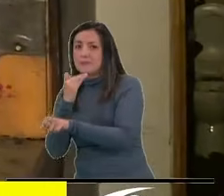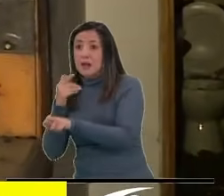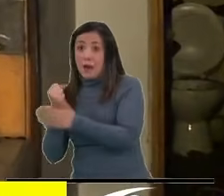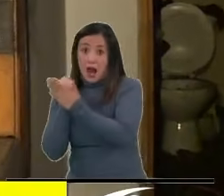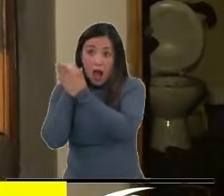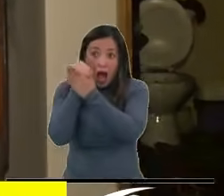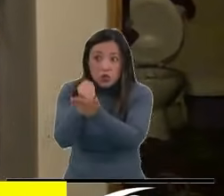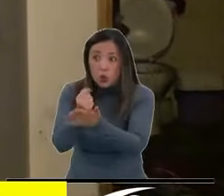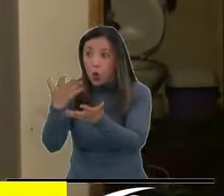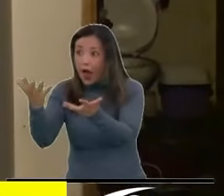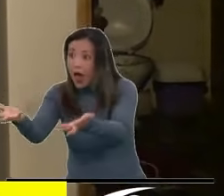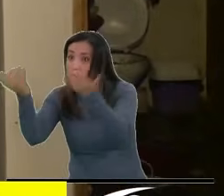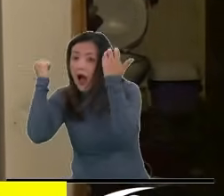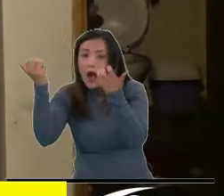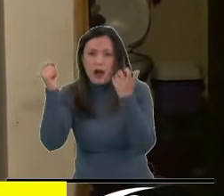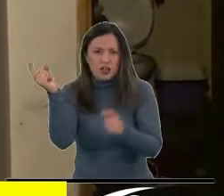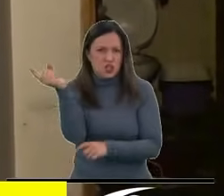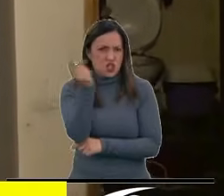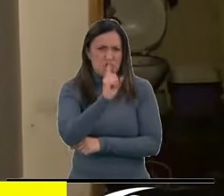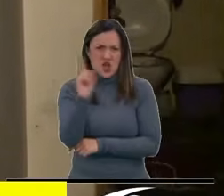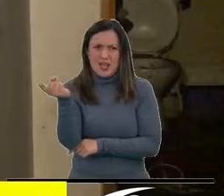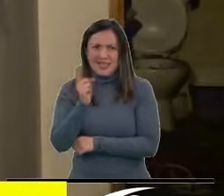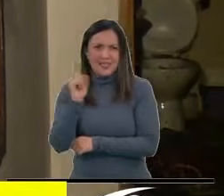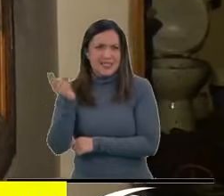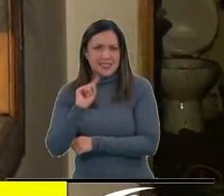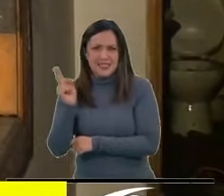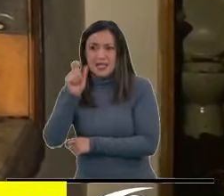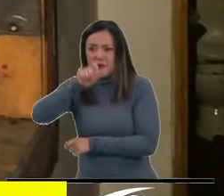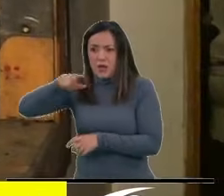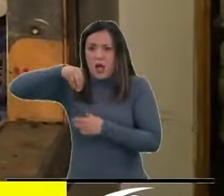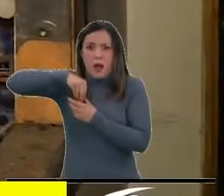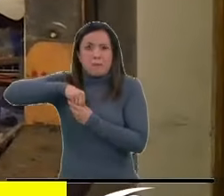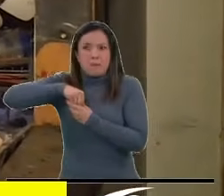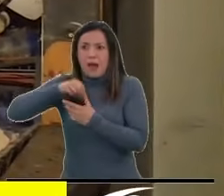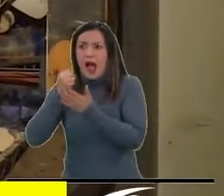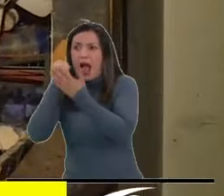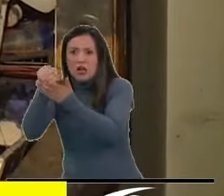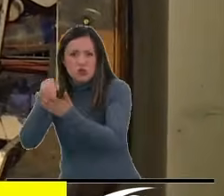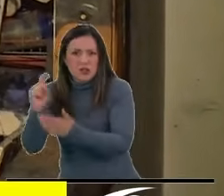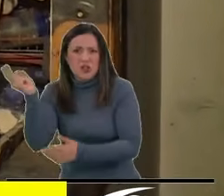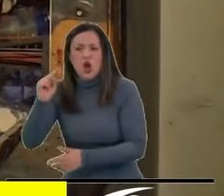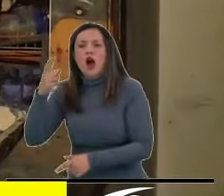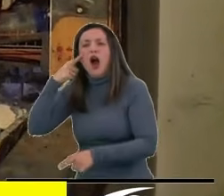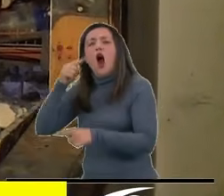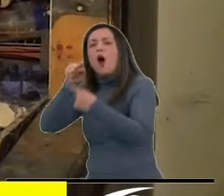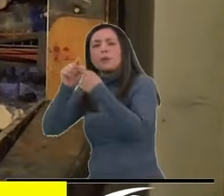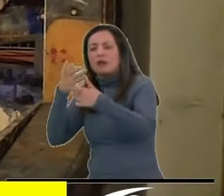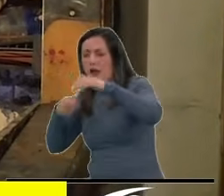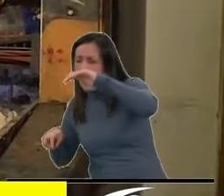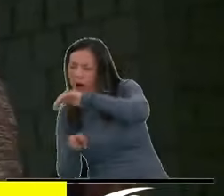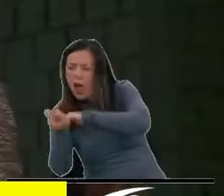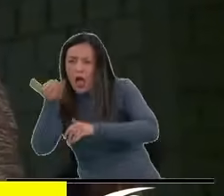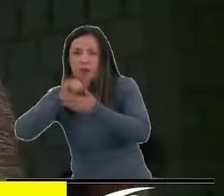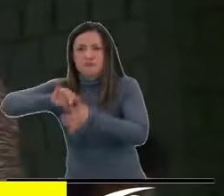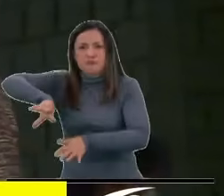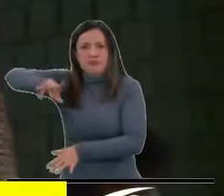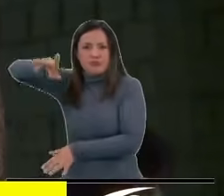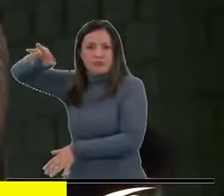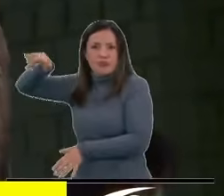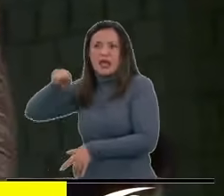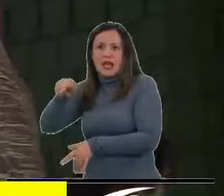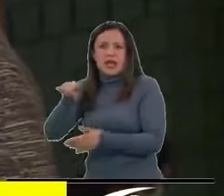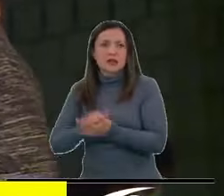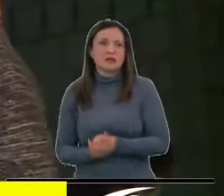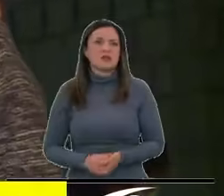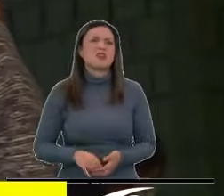las cosas que estaban acá, ni mucho menos a las personas que quedaron atrapadas, sino simplemente para robarse lo poco que quedó. ¿Quién les abrió ese